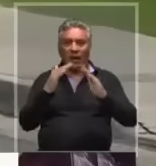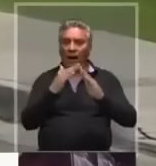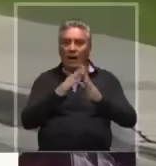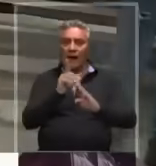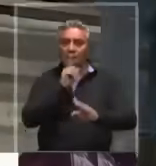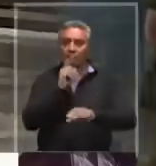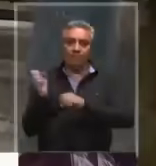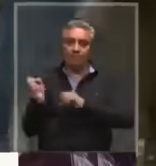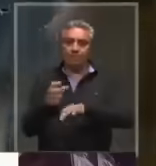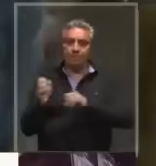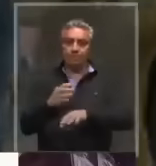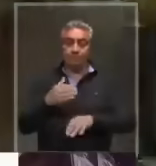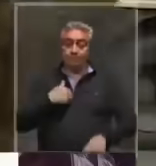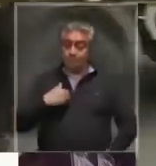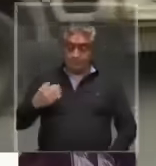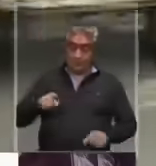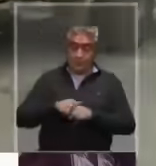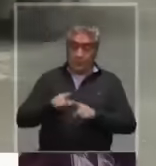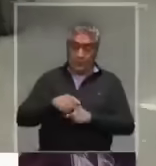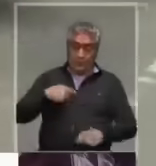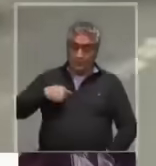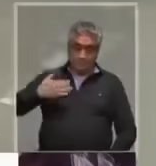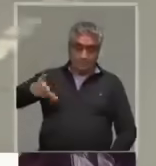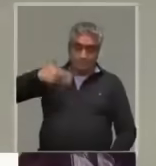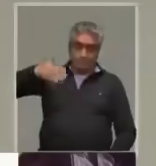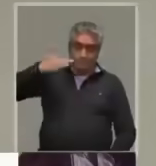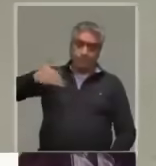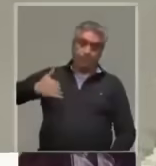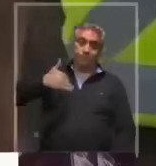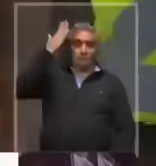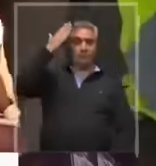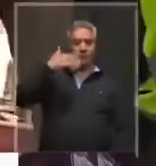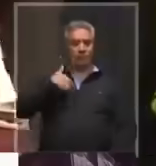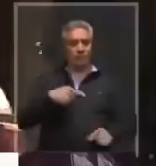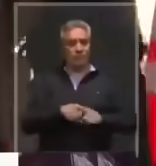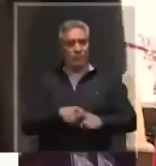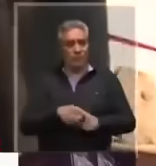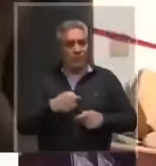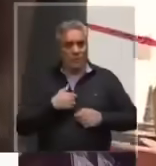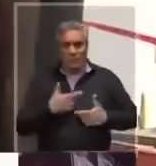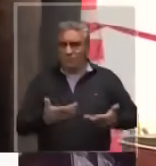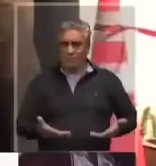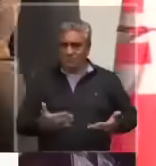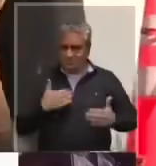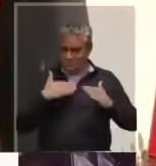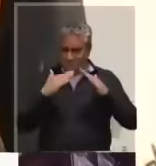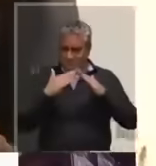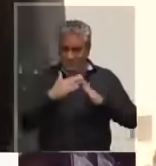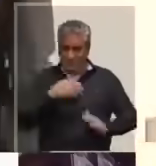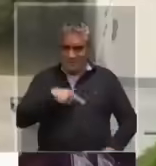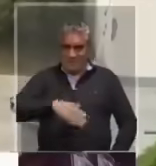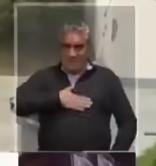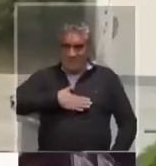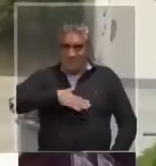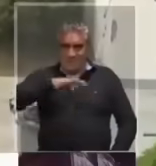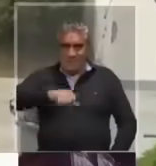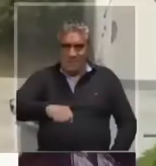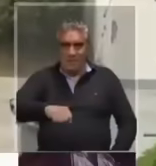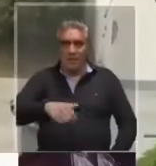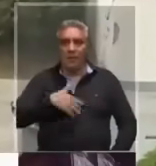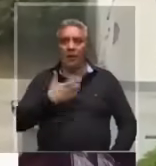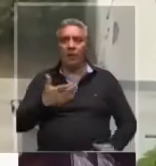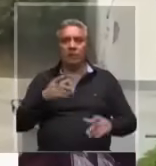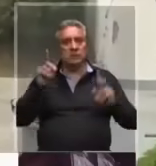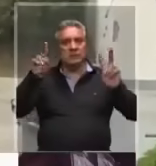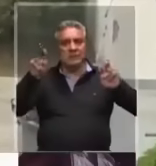Estar desalojado no solo te causa un menoscabo porque no estás en tu casa, sino también hay temas asociados a la